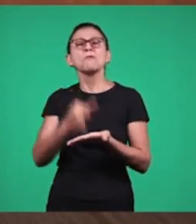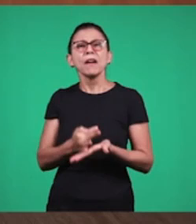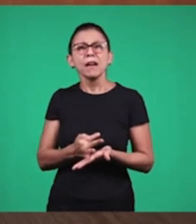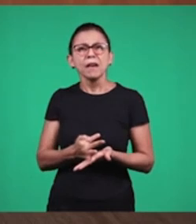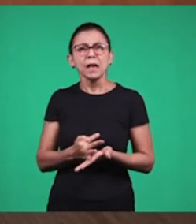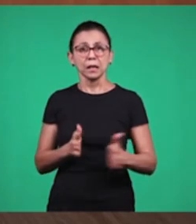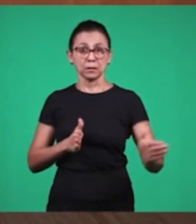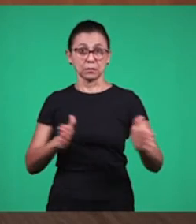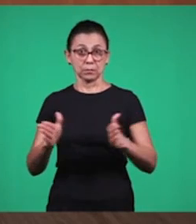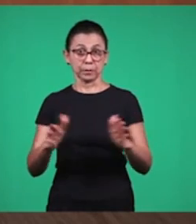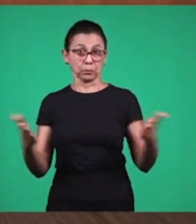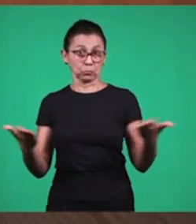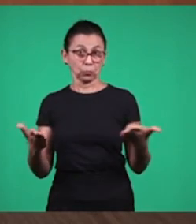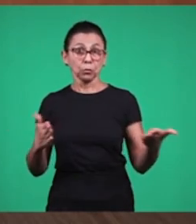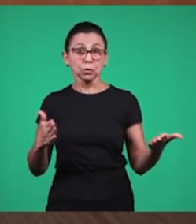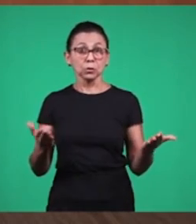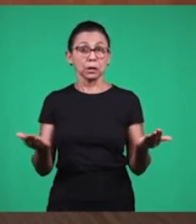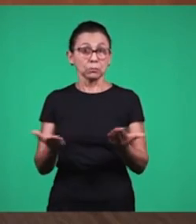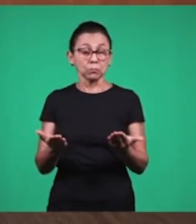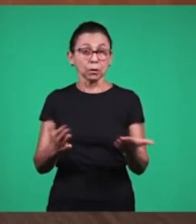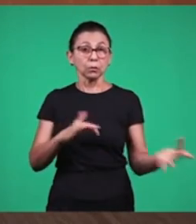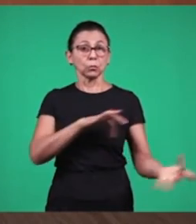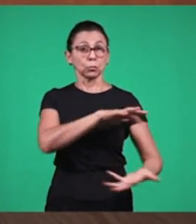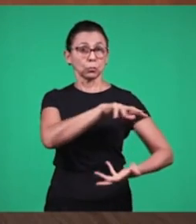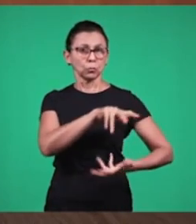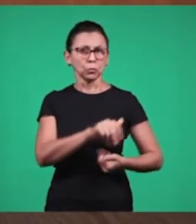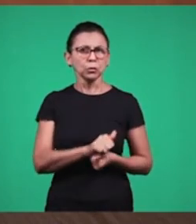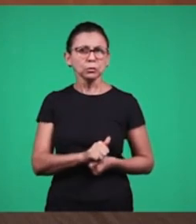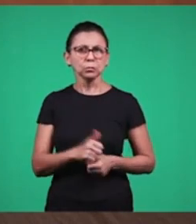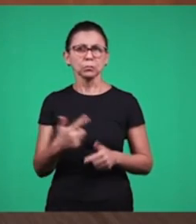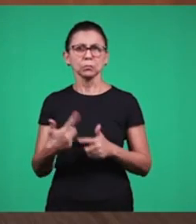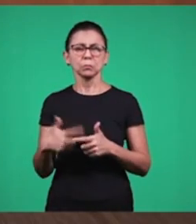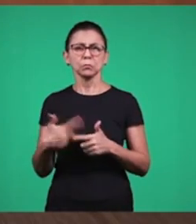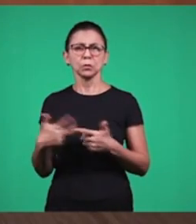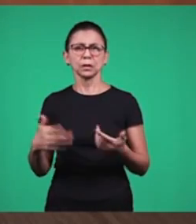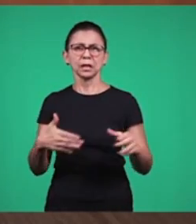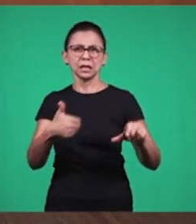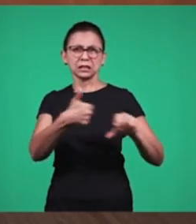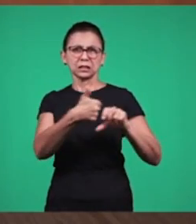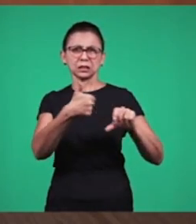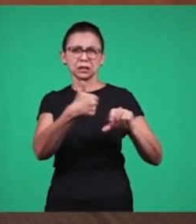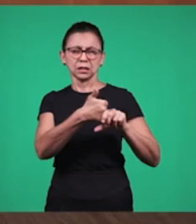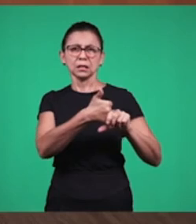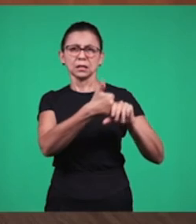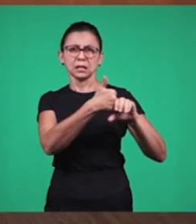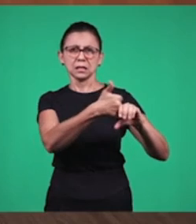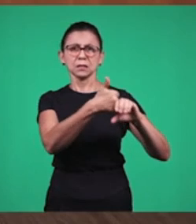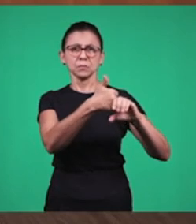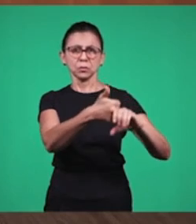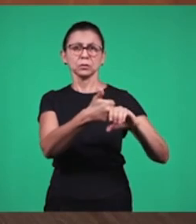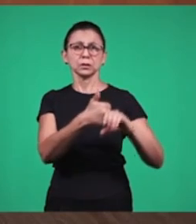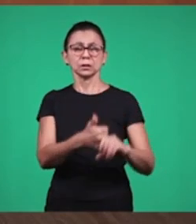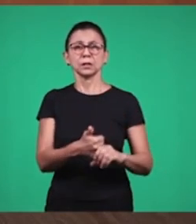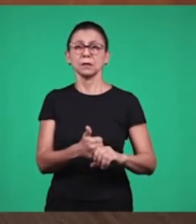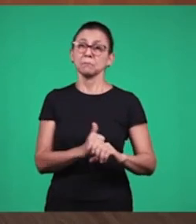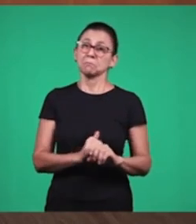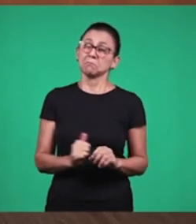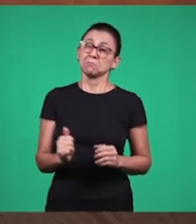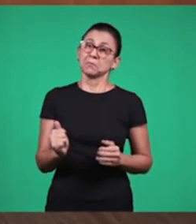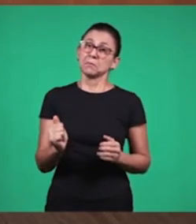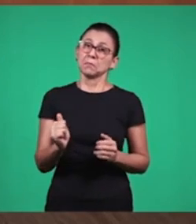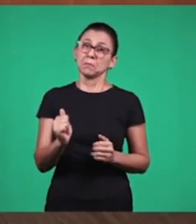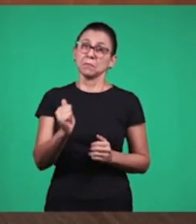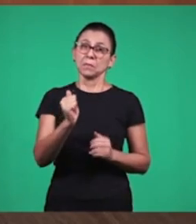que estamos viviendo, el mundo, hasta el propio cristianismo, en fin, las personas, viven de